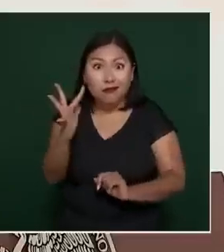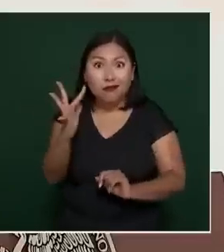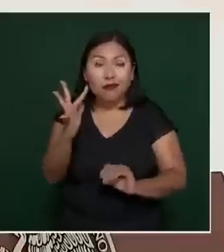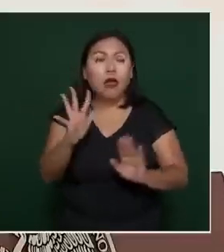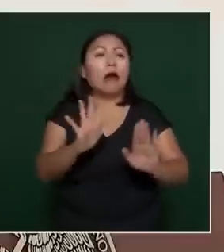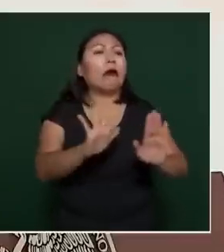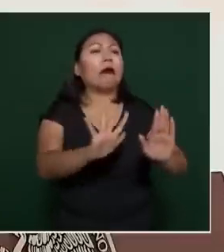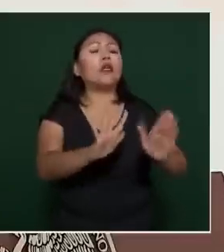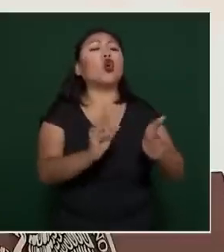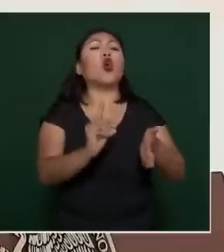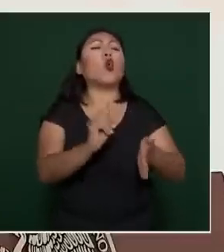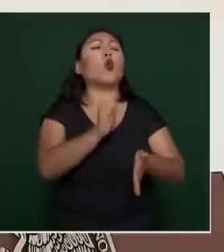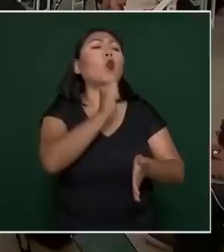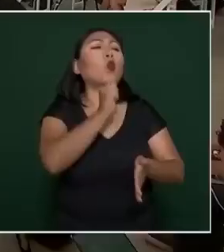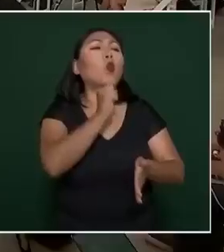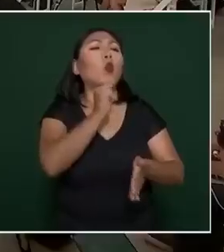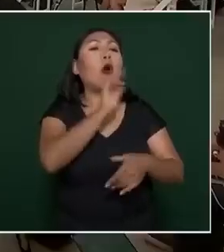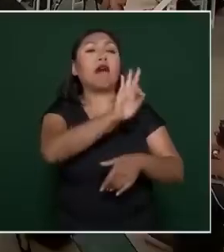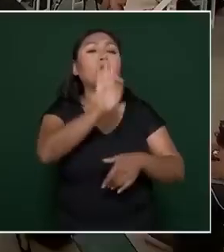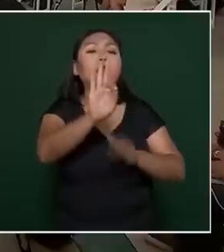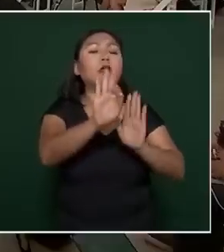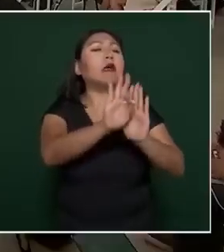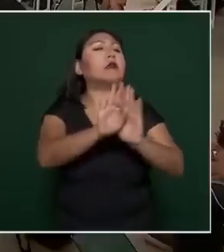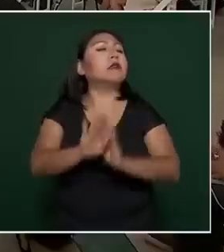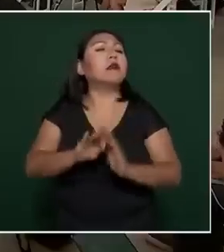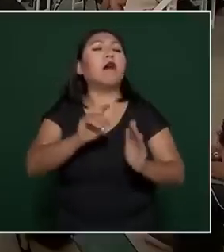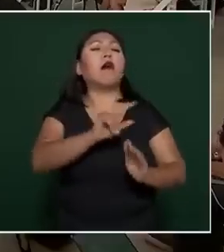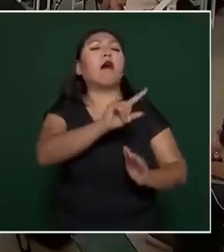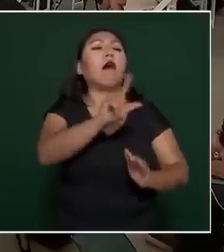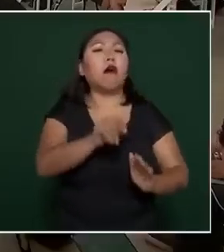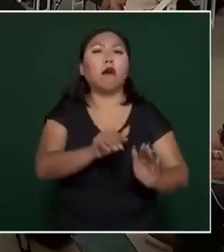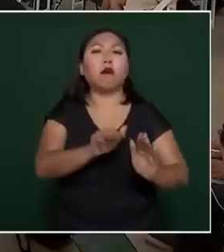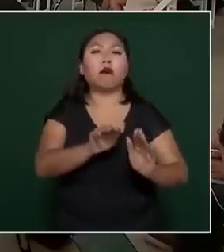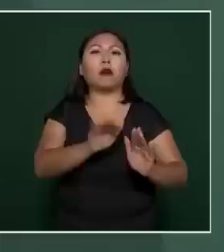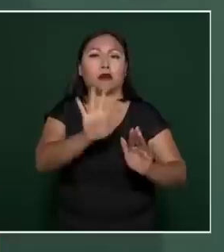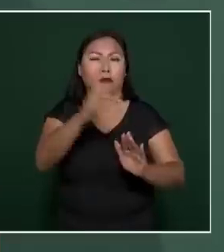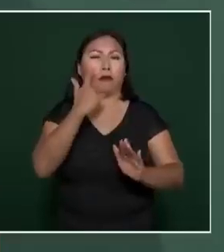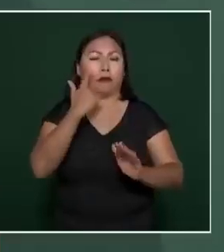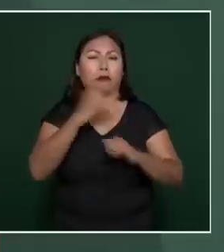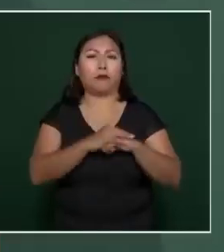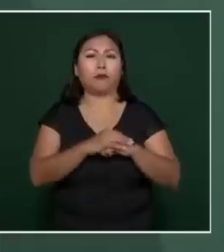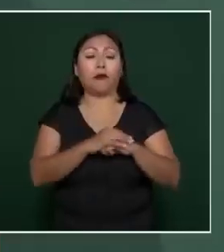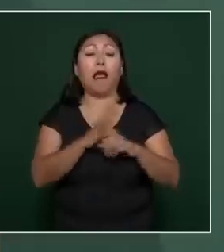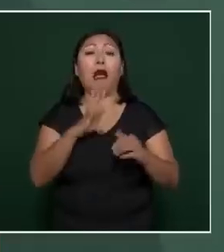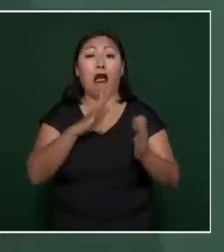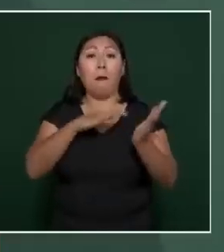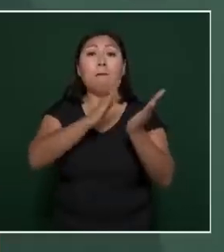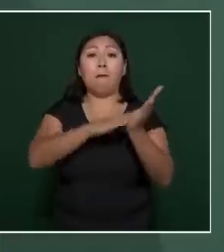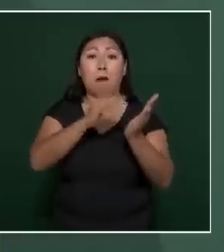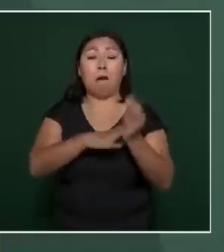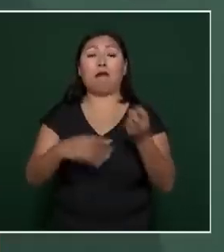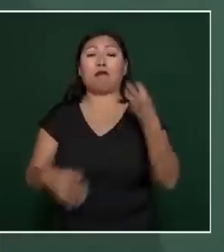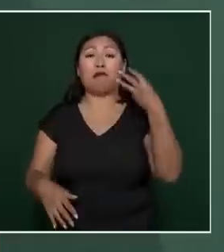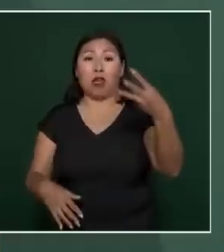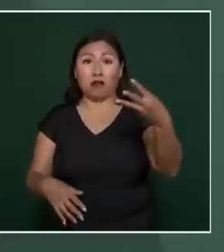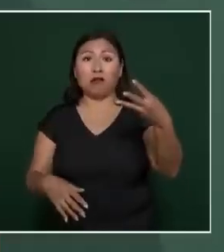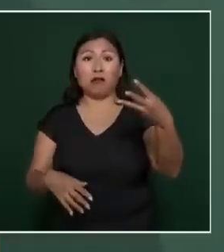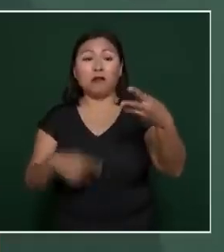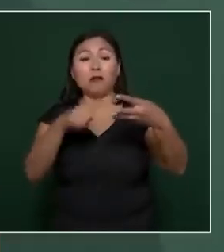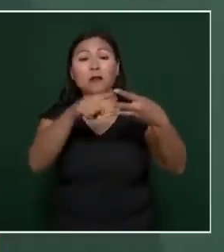suspensiones. Solamente para dar un ejemplo, hay 3 amparos con suspensión, hay una acción